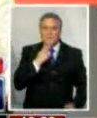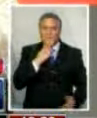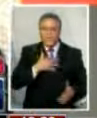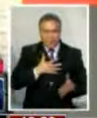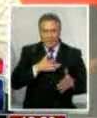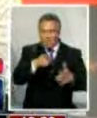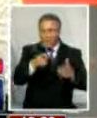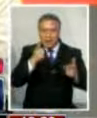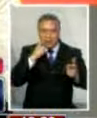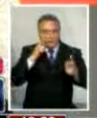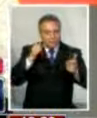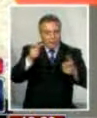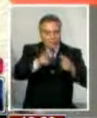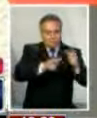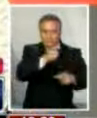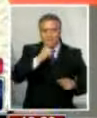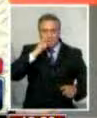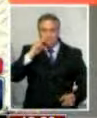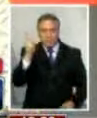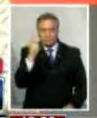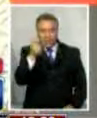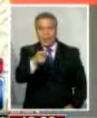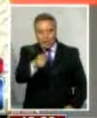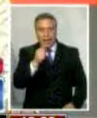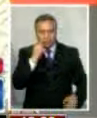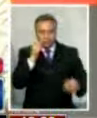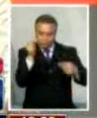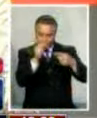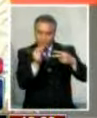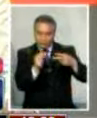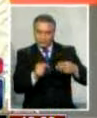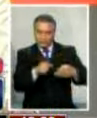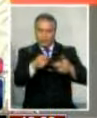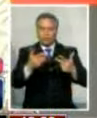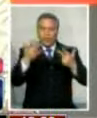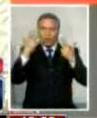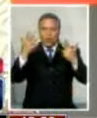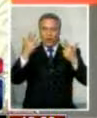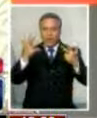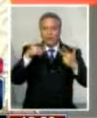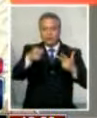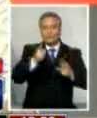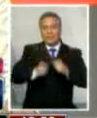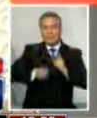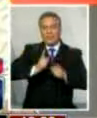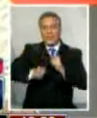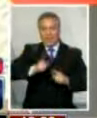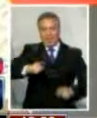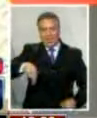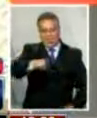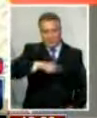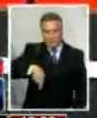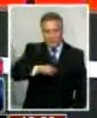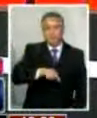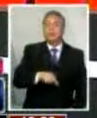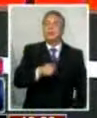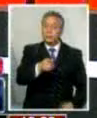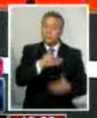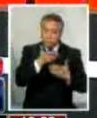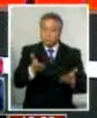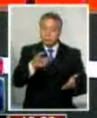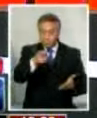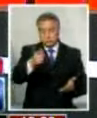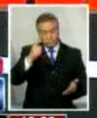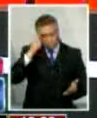personal de en esos casos de los ocho dirigentes. Según lo que usted describe, entonces, el caso